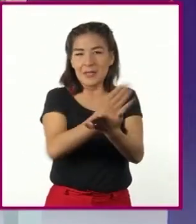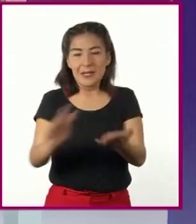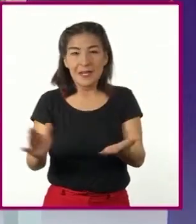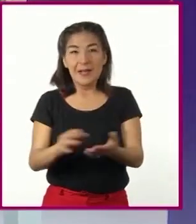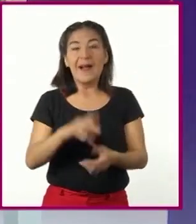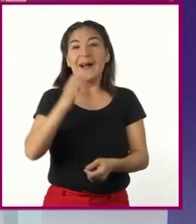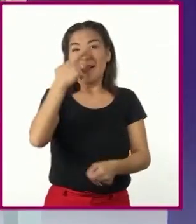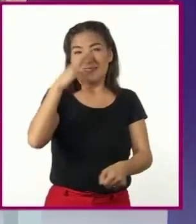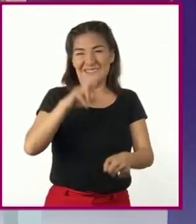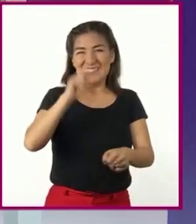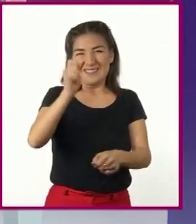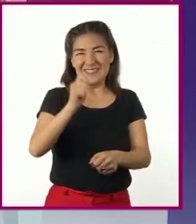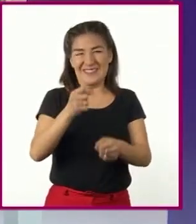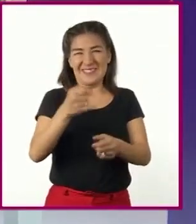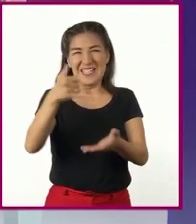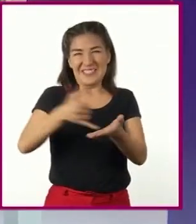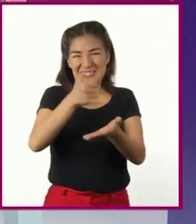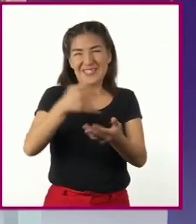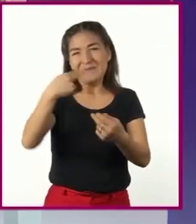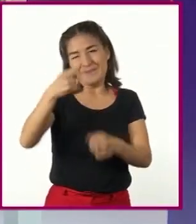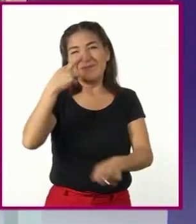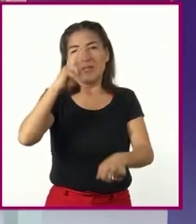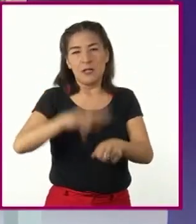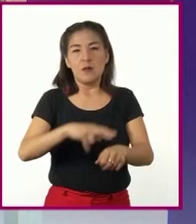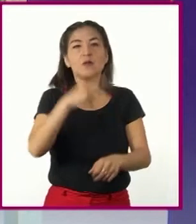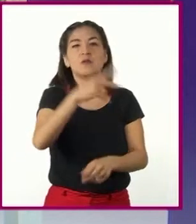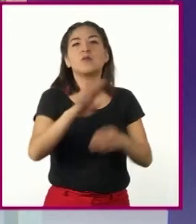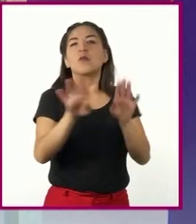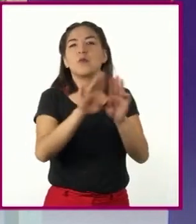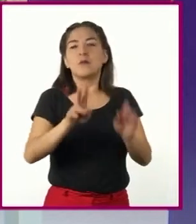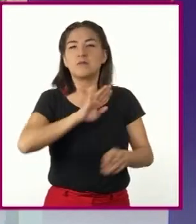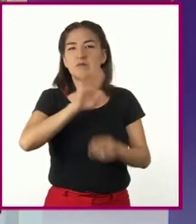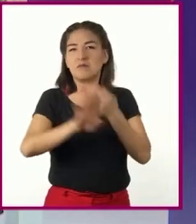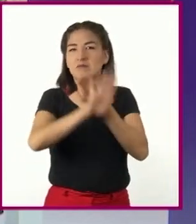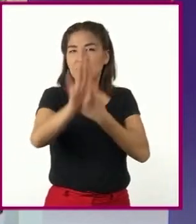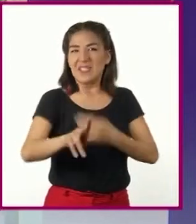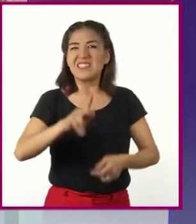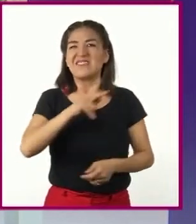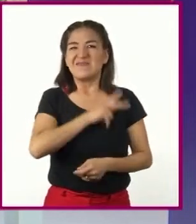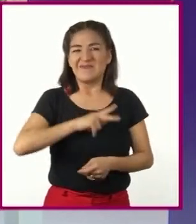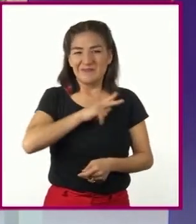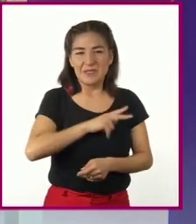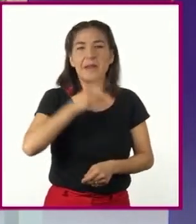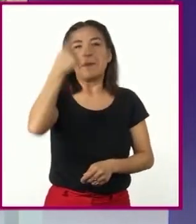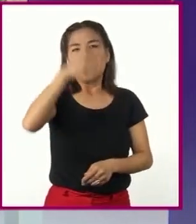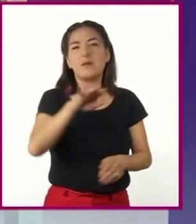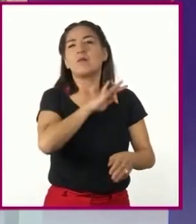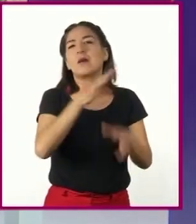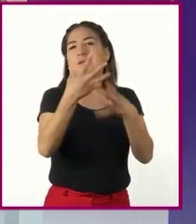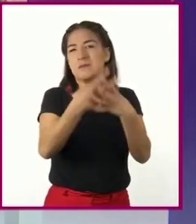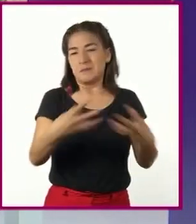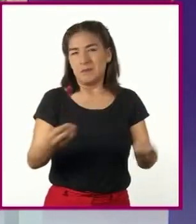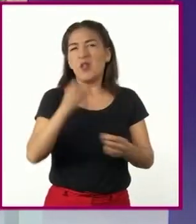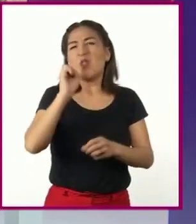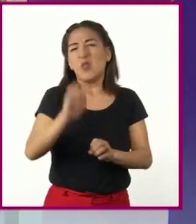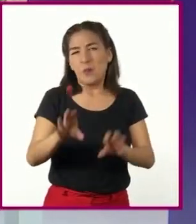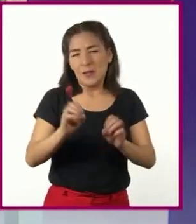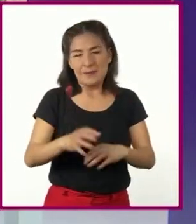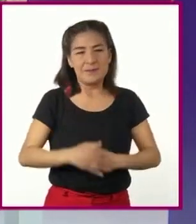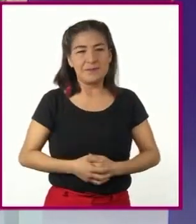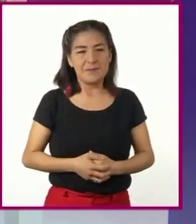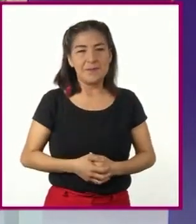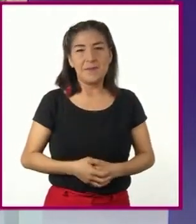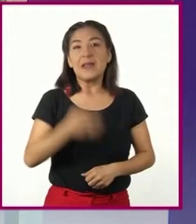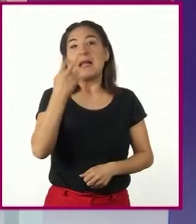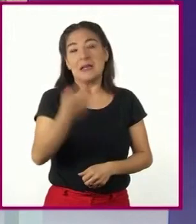de ladrones tienen propiedades antimicrobianas, promueven la curación de heridas y pueden aliviar el dolor. Al igual que